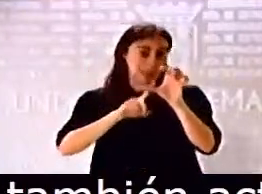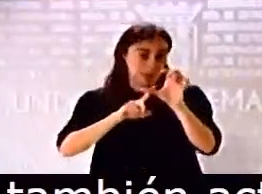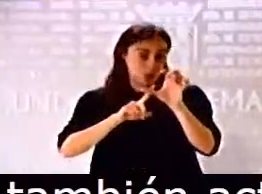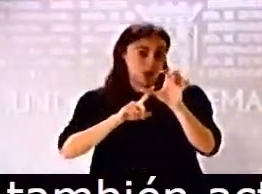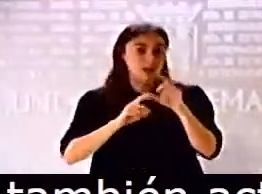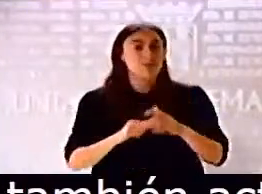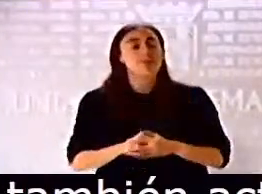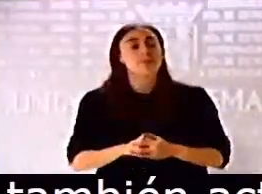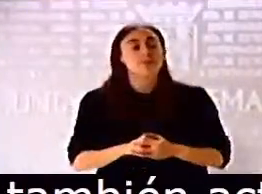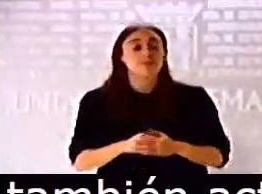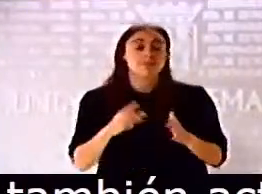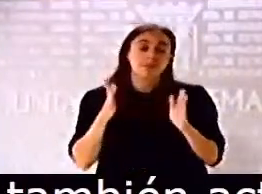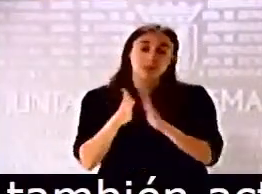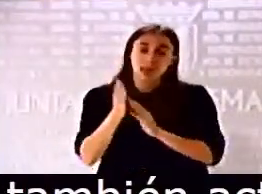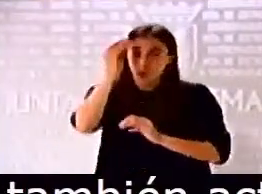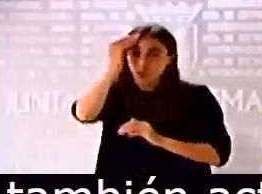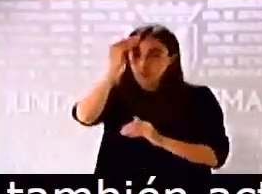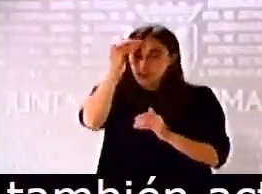buena dirección.